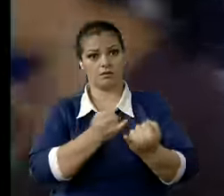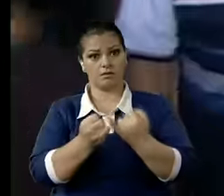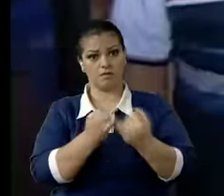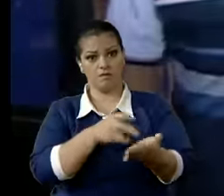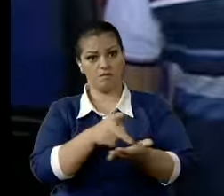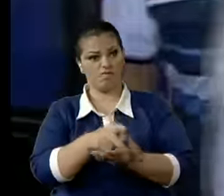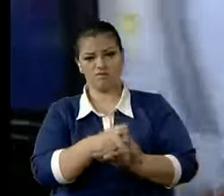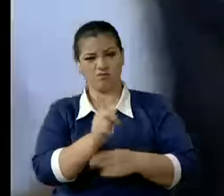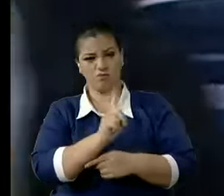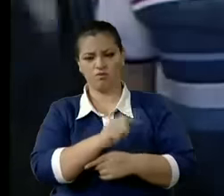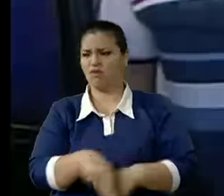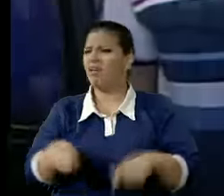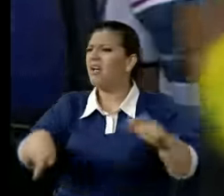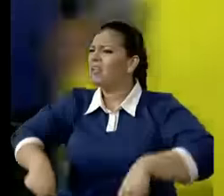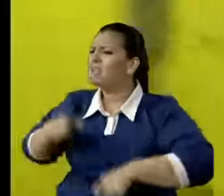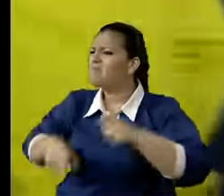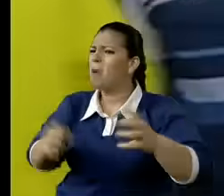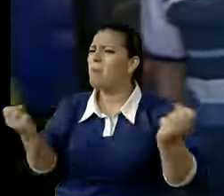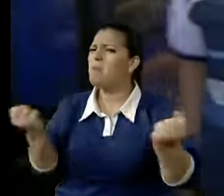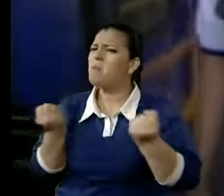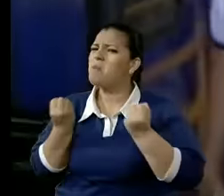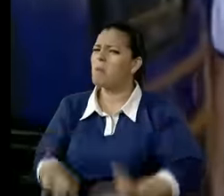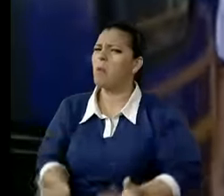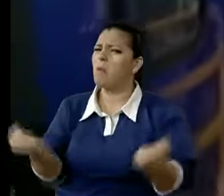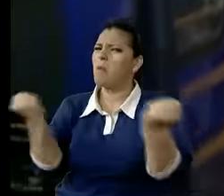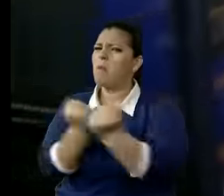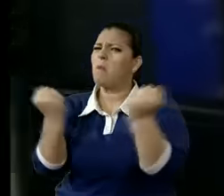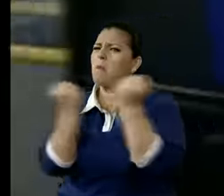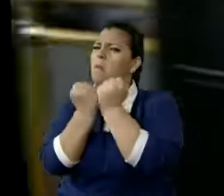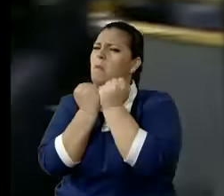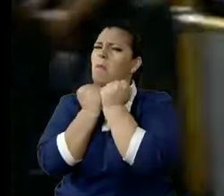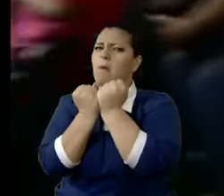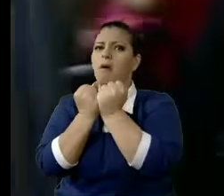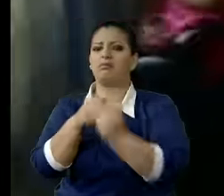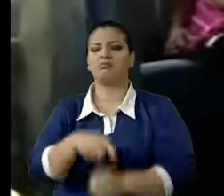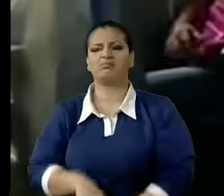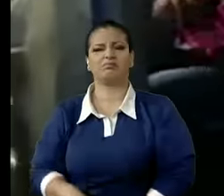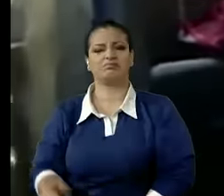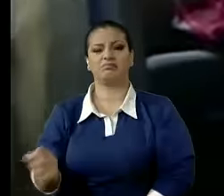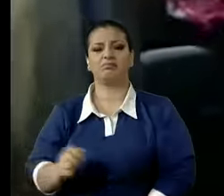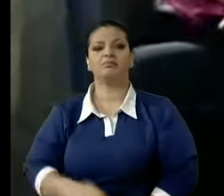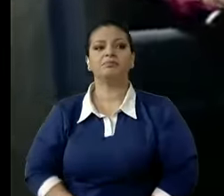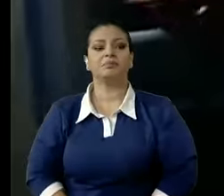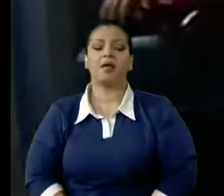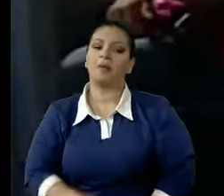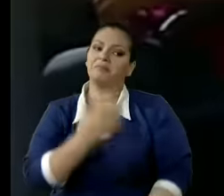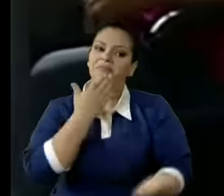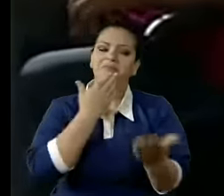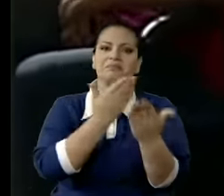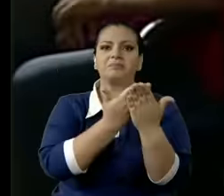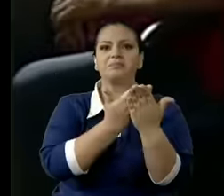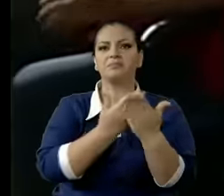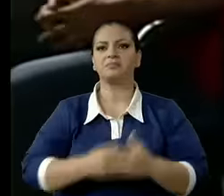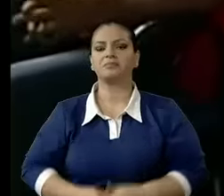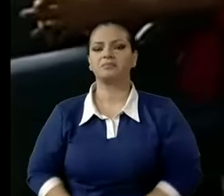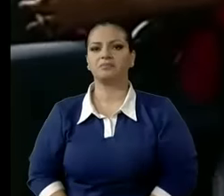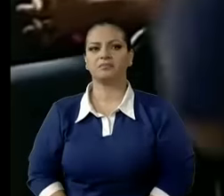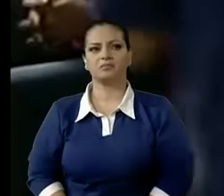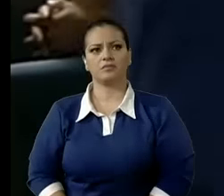Como sardina, listo, caballero, muchas gracias. Es la opinión de los usuarios de la Metrovía ante el incremento en el